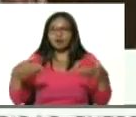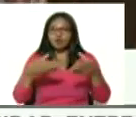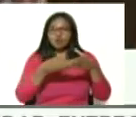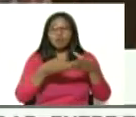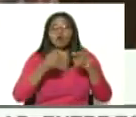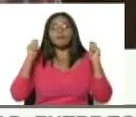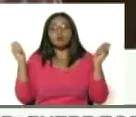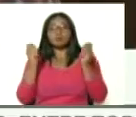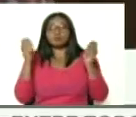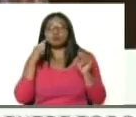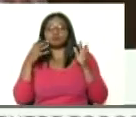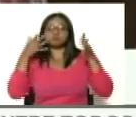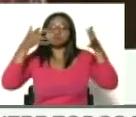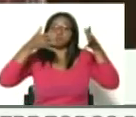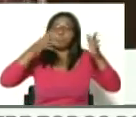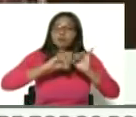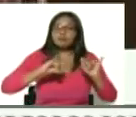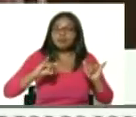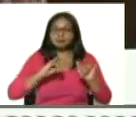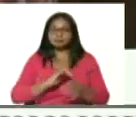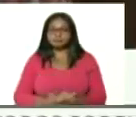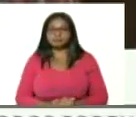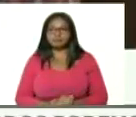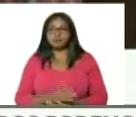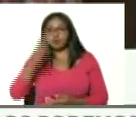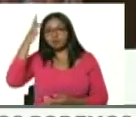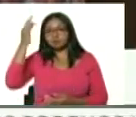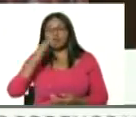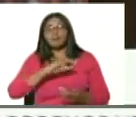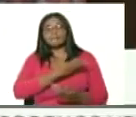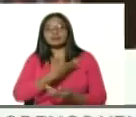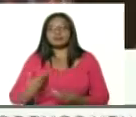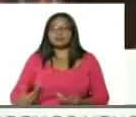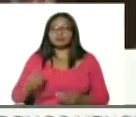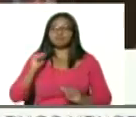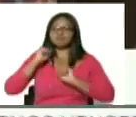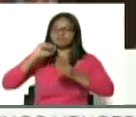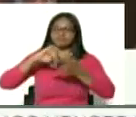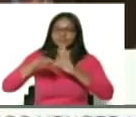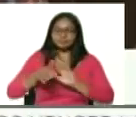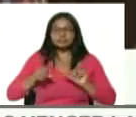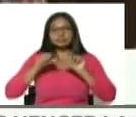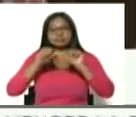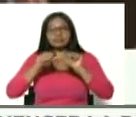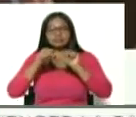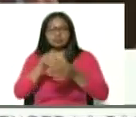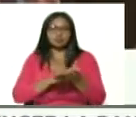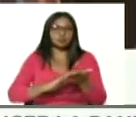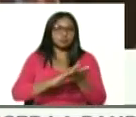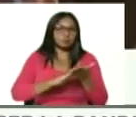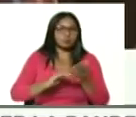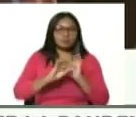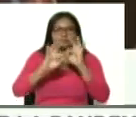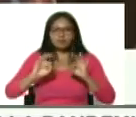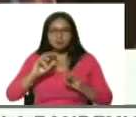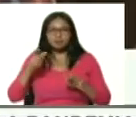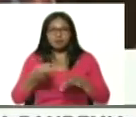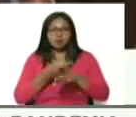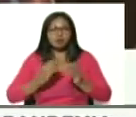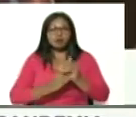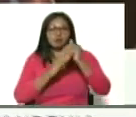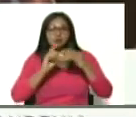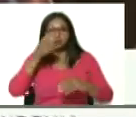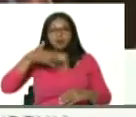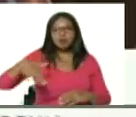como usted nos instruyó, de todos los consejos presidenciales y lograr seguir consolidando esa premisa de gobernar con el